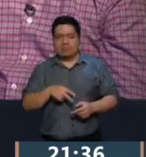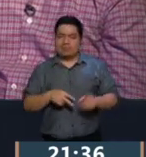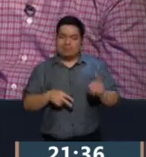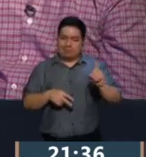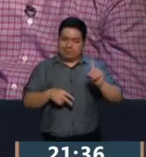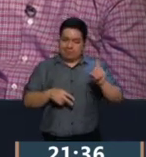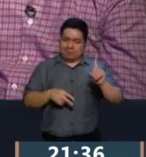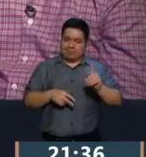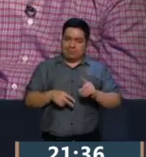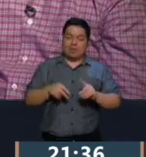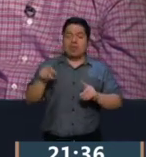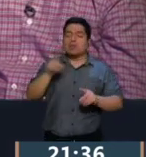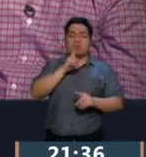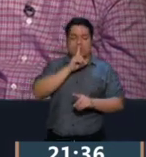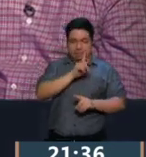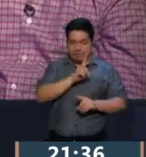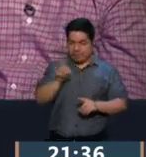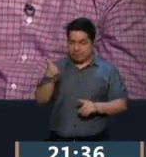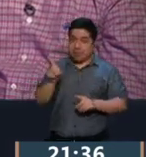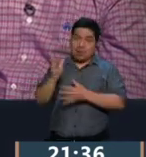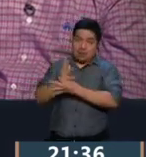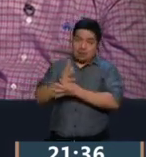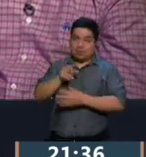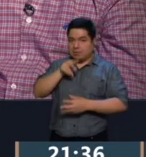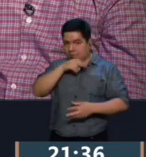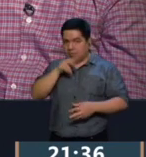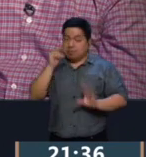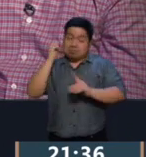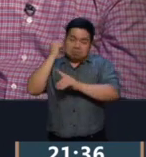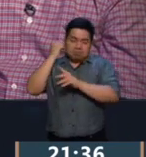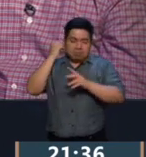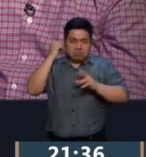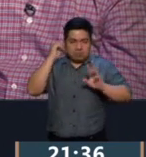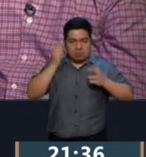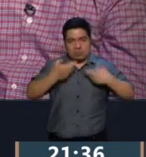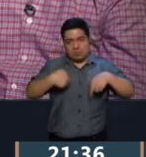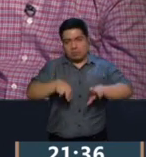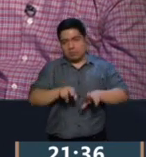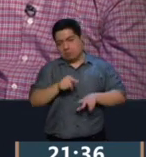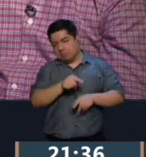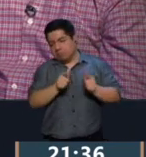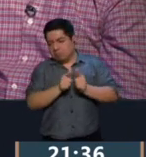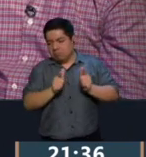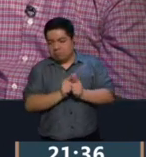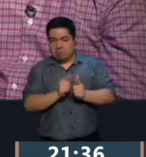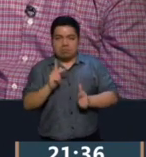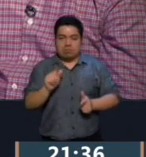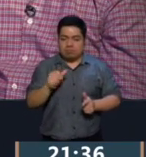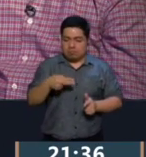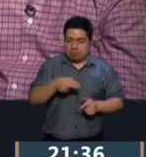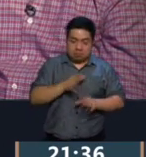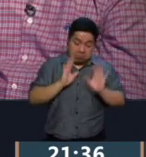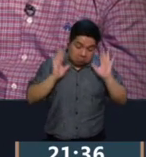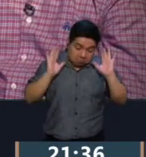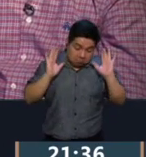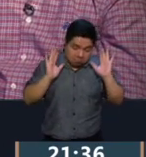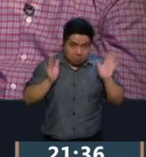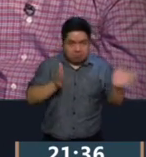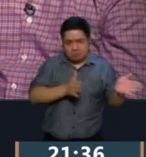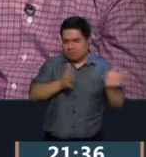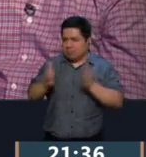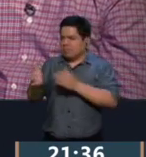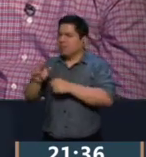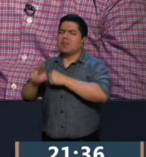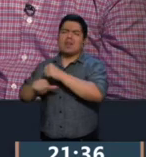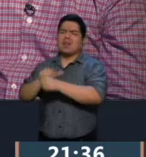Me parece que no es así. Contaminada. Hoy lo dijeron así, envenenada. Okay. Un representante del partido aquí